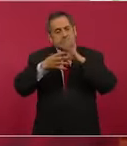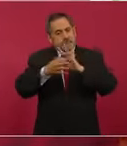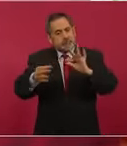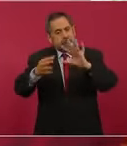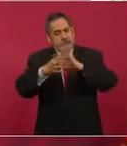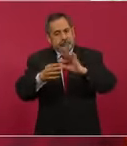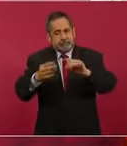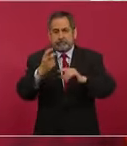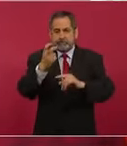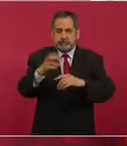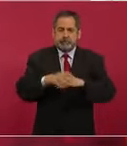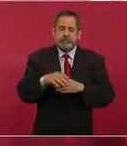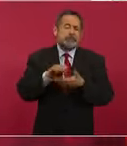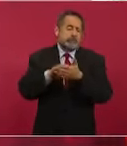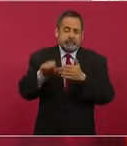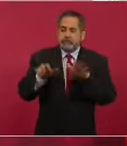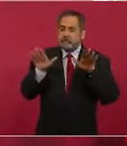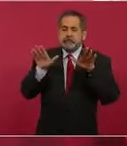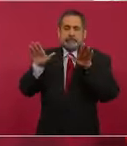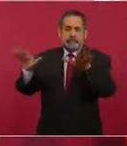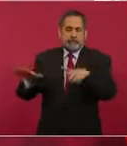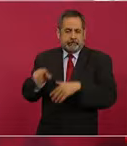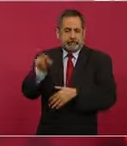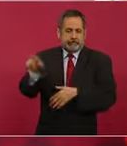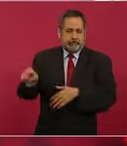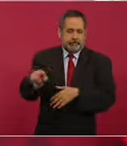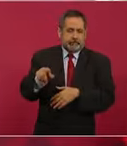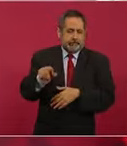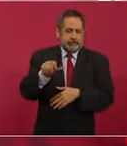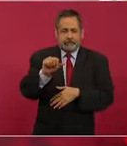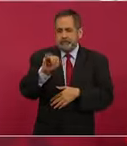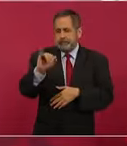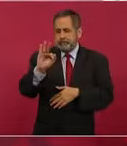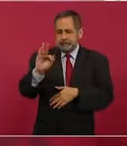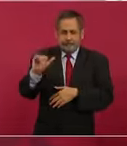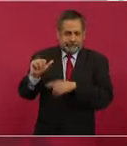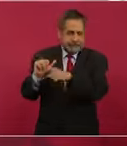Es el aeropuerto, pero ya ahora es el tren.